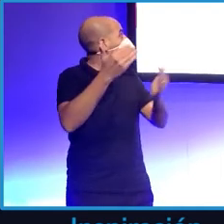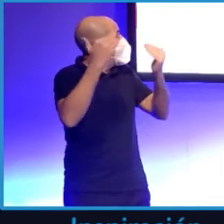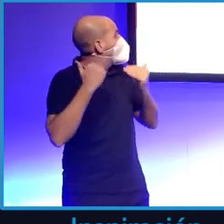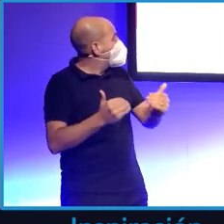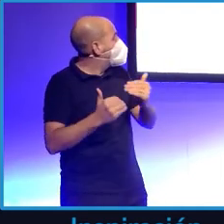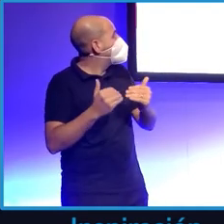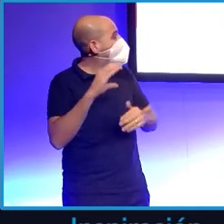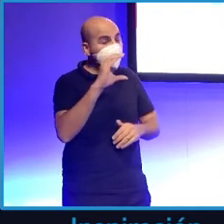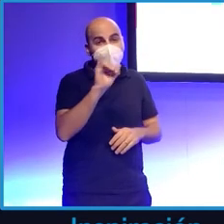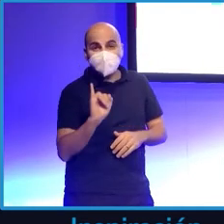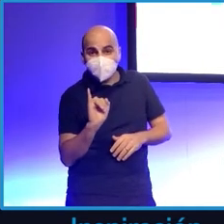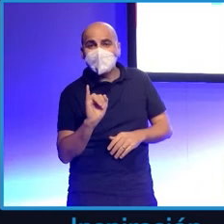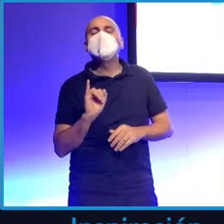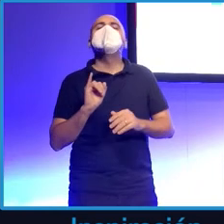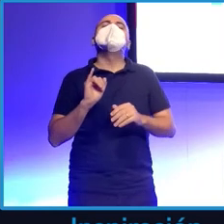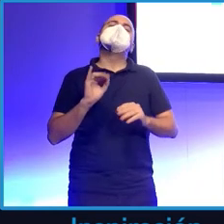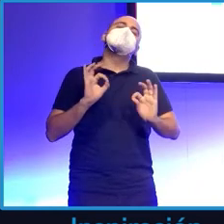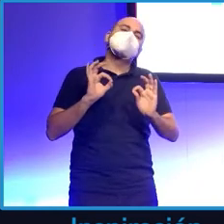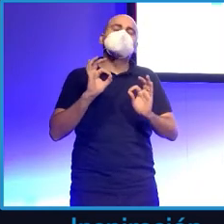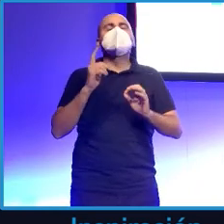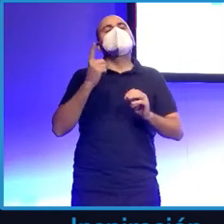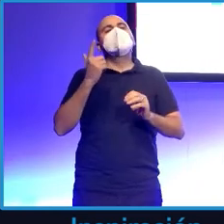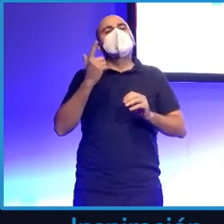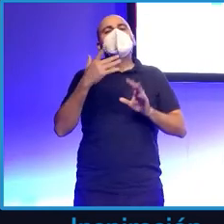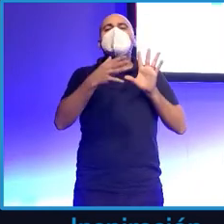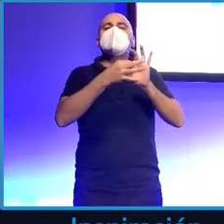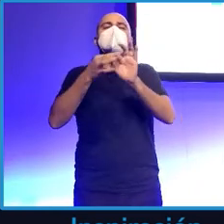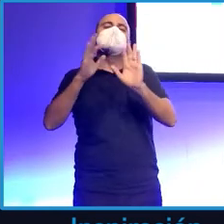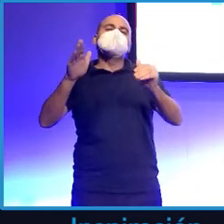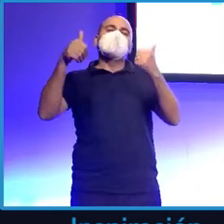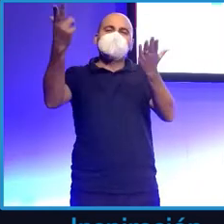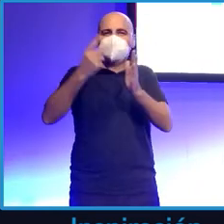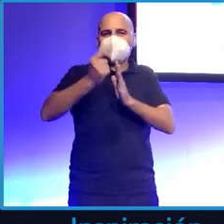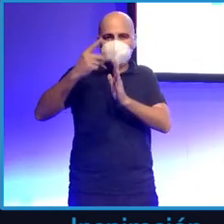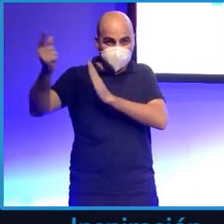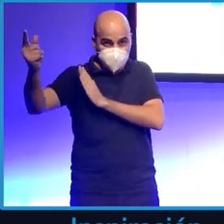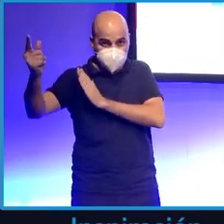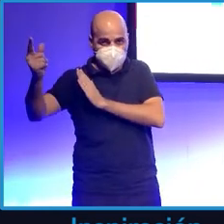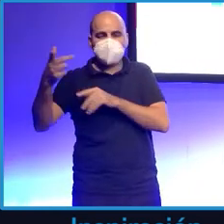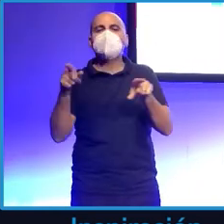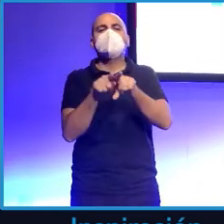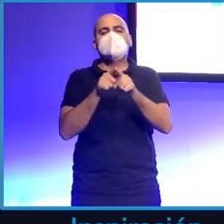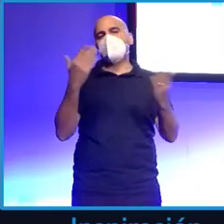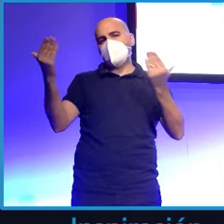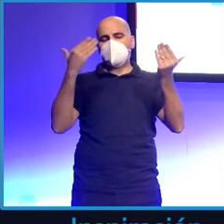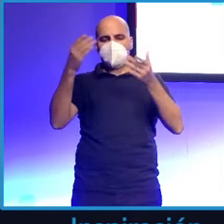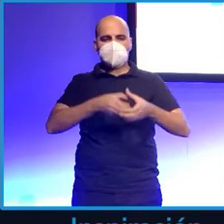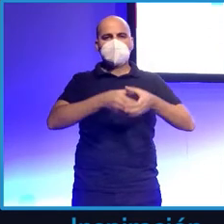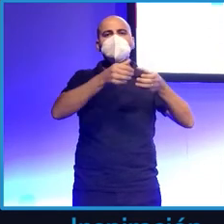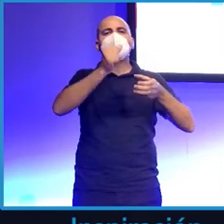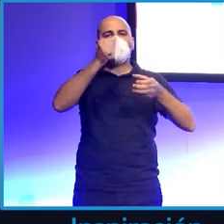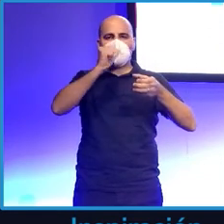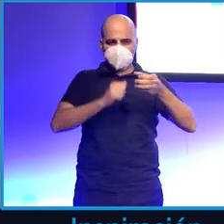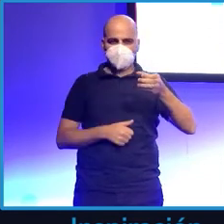de agua que vamos a entender en este caso si no tienes un vaso de agua que esto sería el diesel peirano no es lo mismo repartir ese vaso de agua entre diez